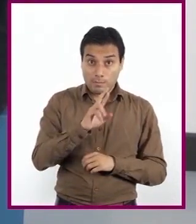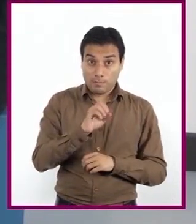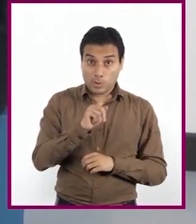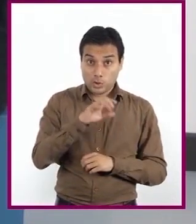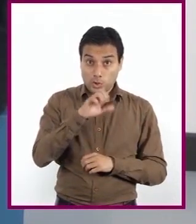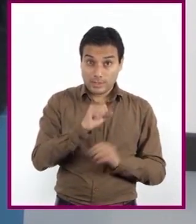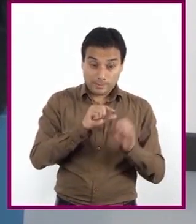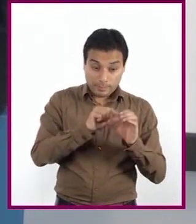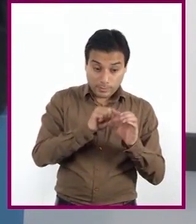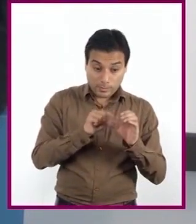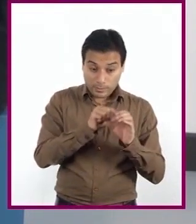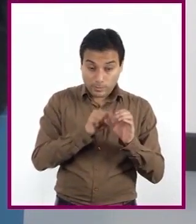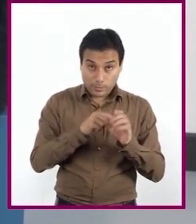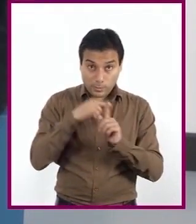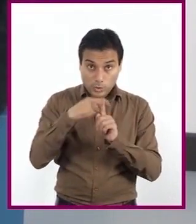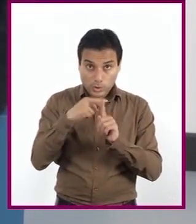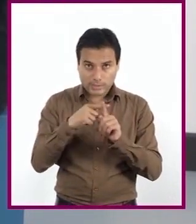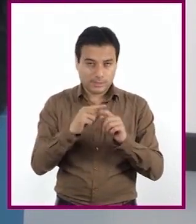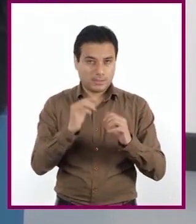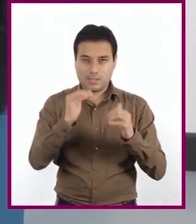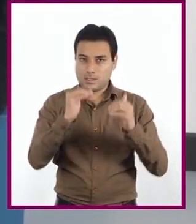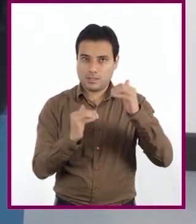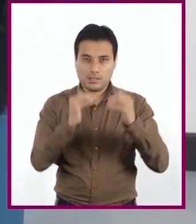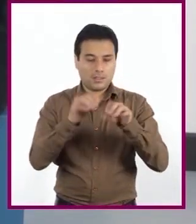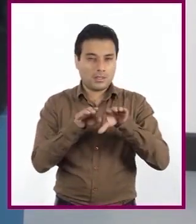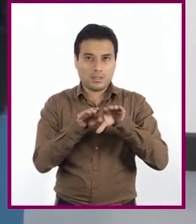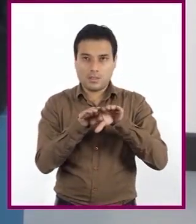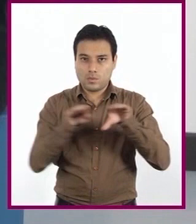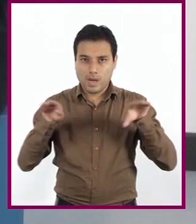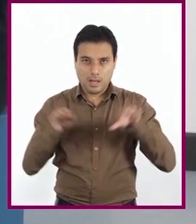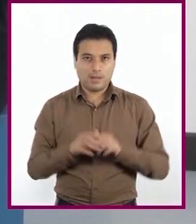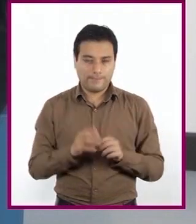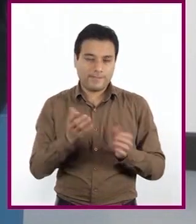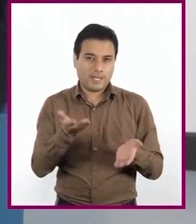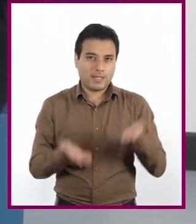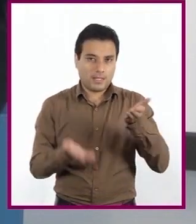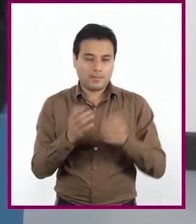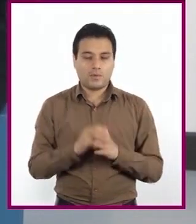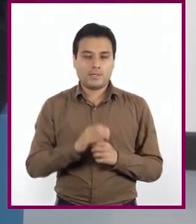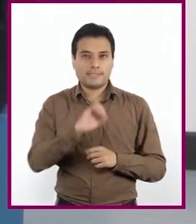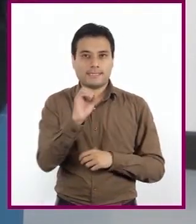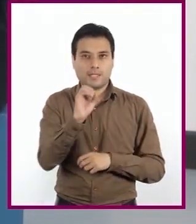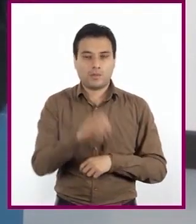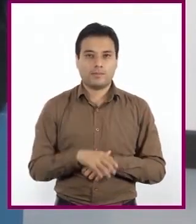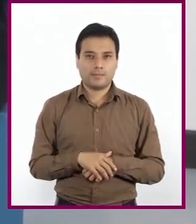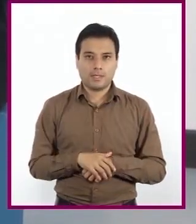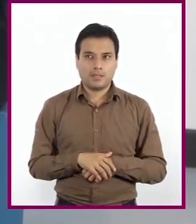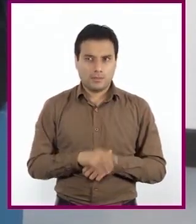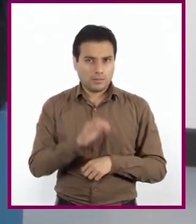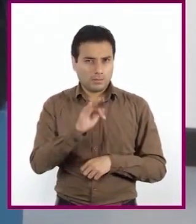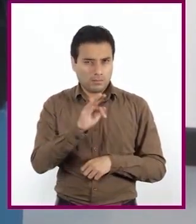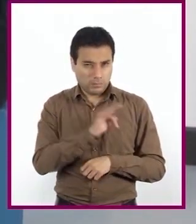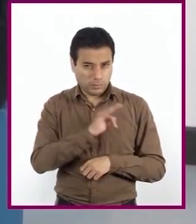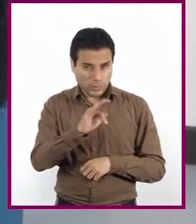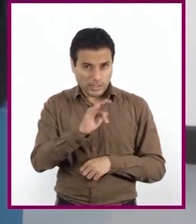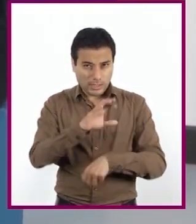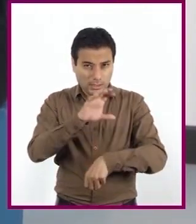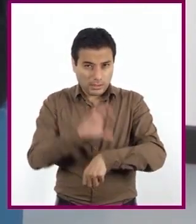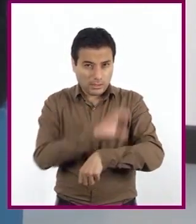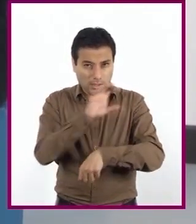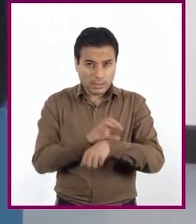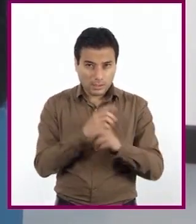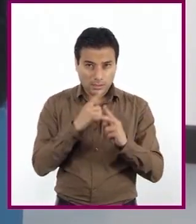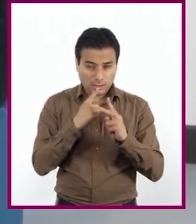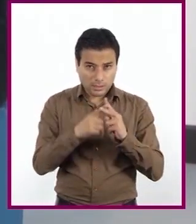decir, está en equilibrio. Su carga neta será igual a cero. ¿La carga se puede medir? Claro,